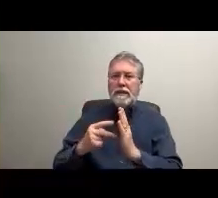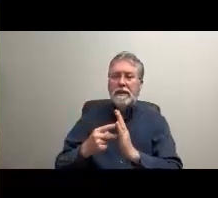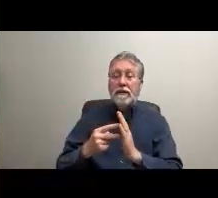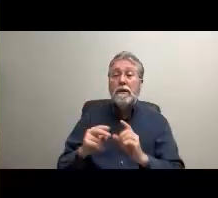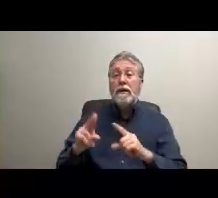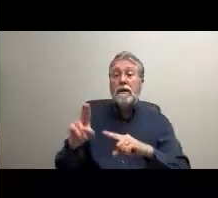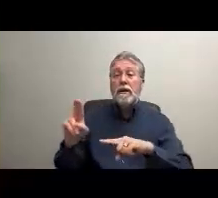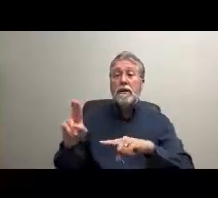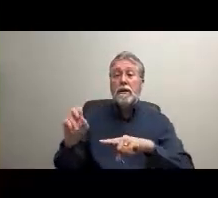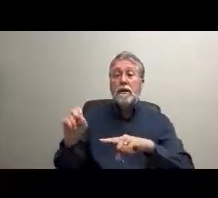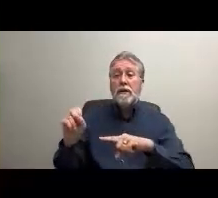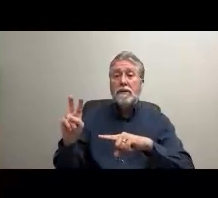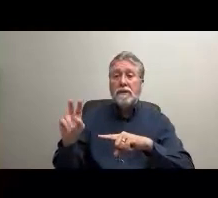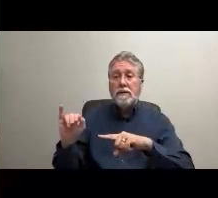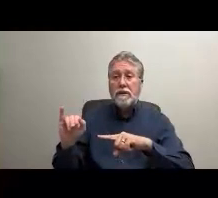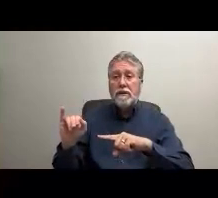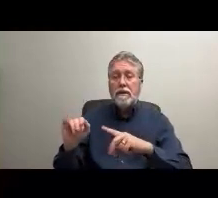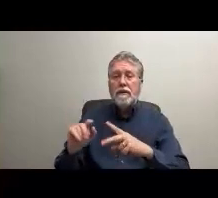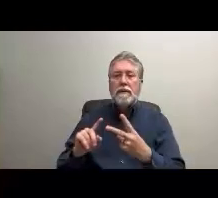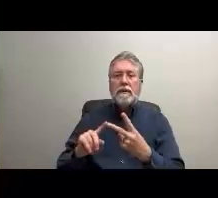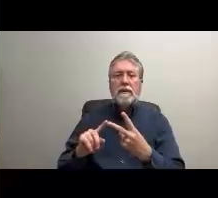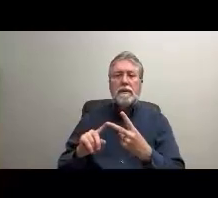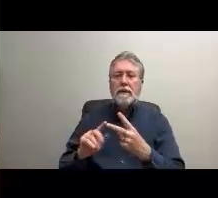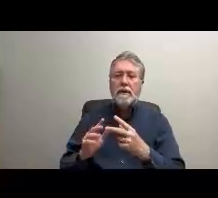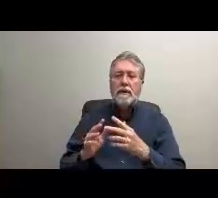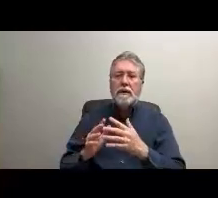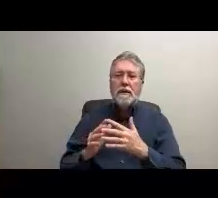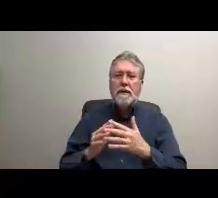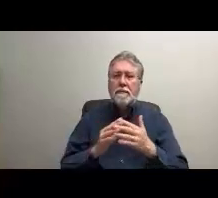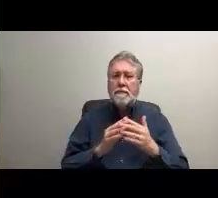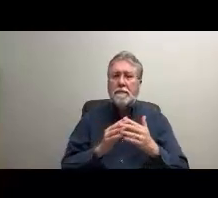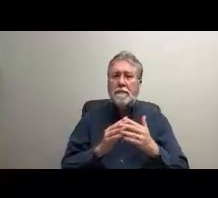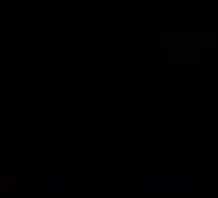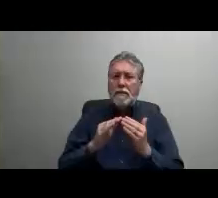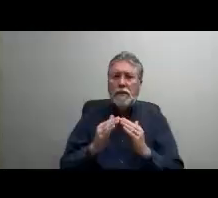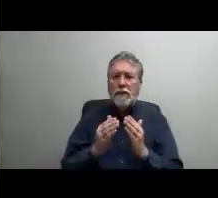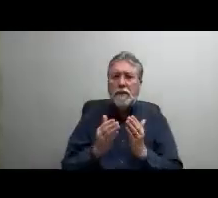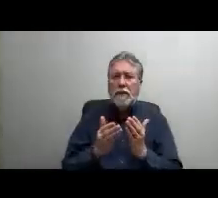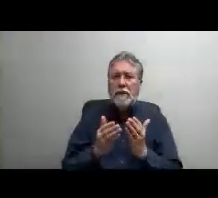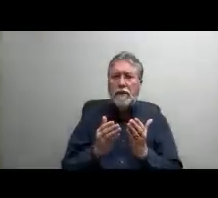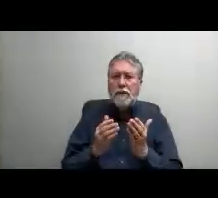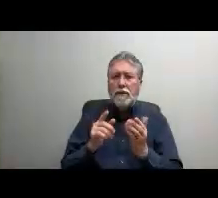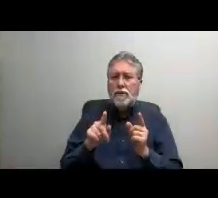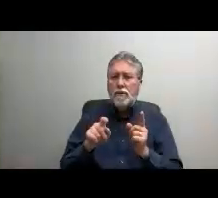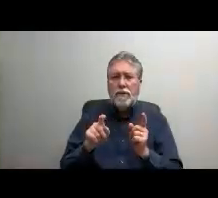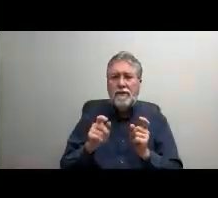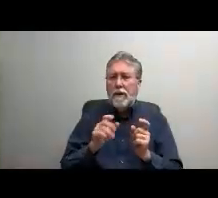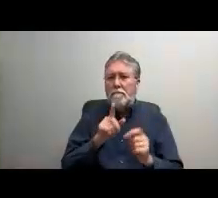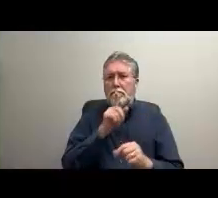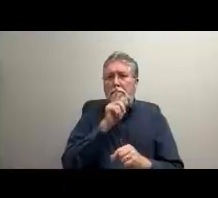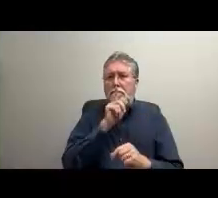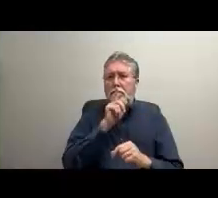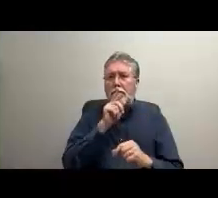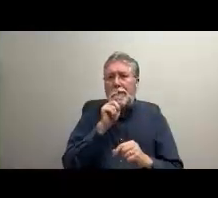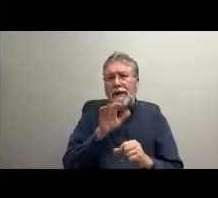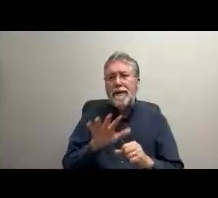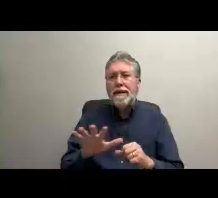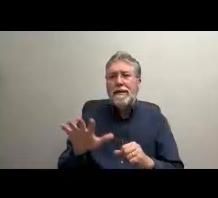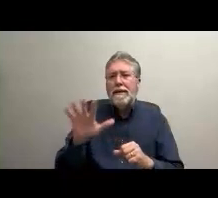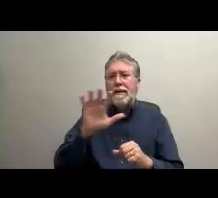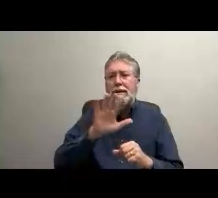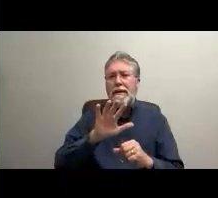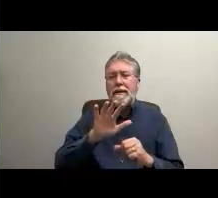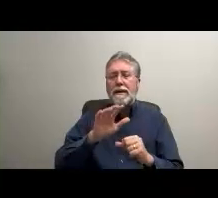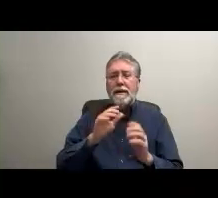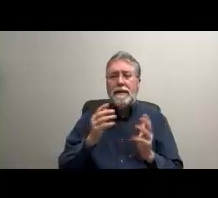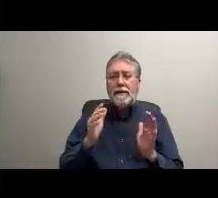comunidad estadounidense no se realiza debido únicamente al proceso de resolución espacial y a cuestiones de